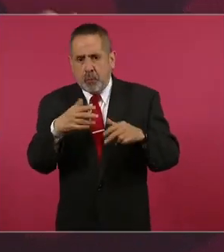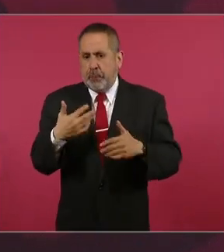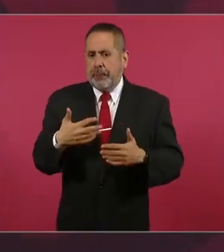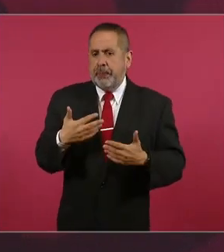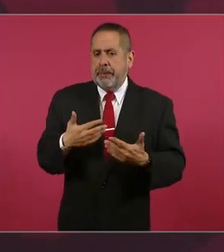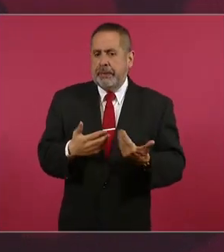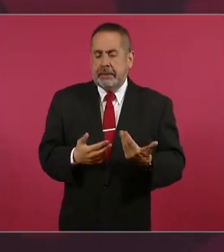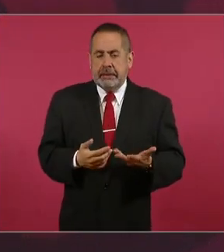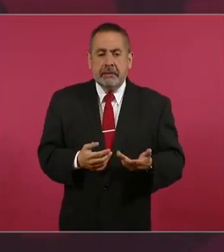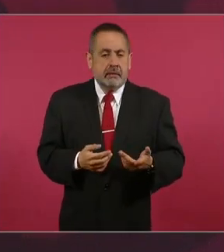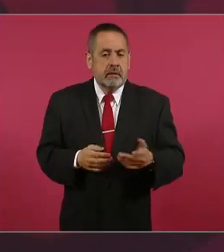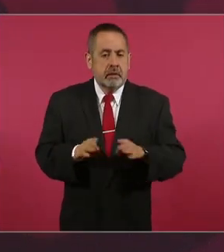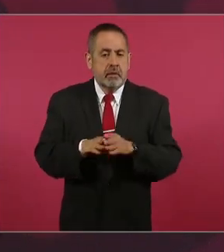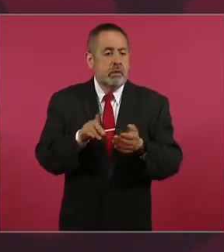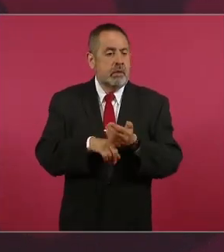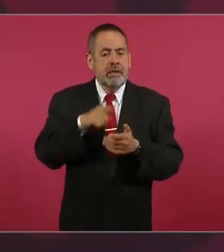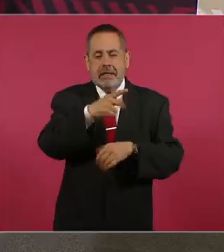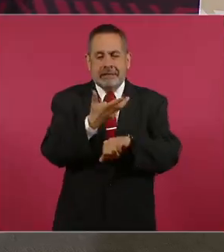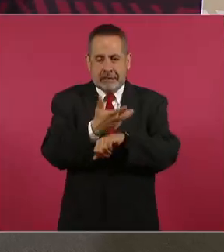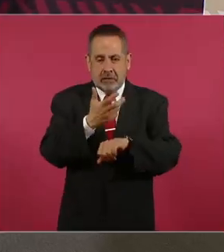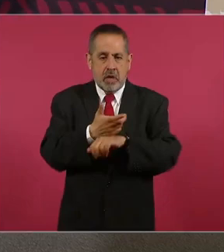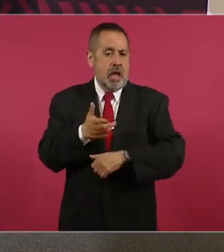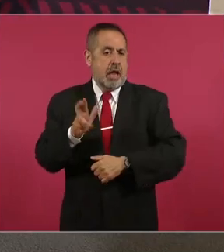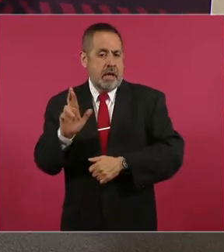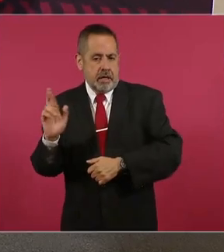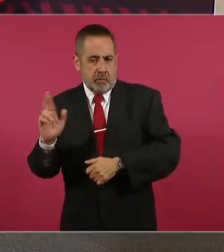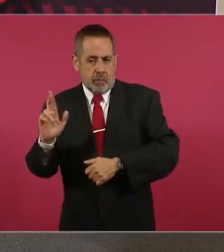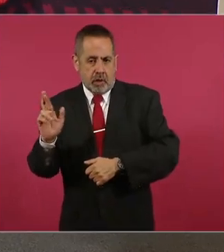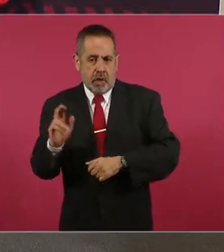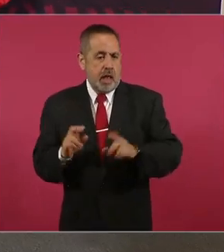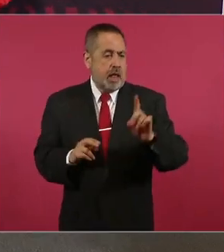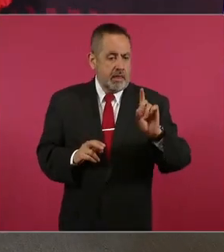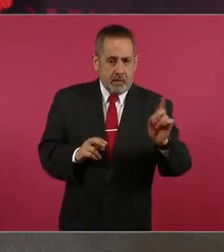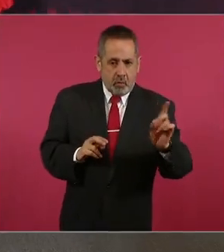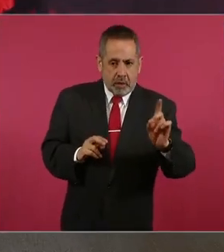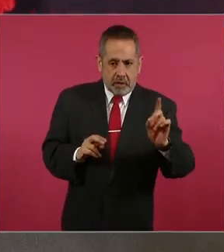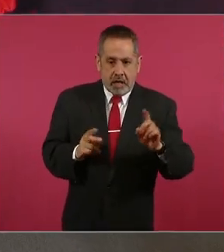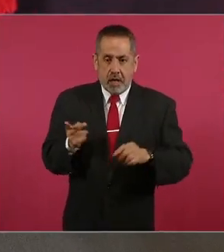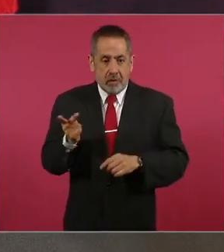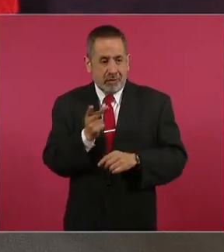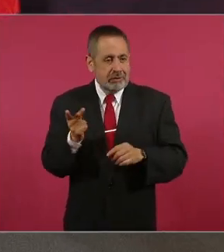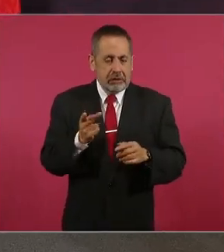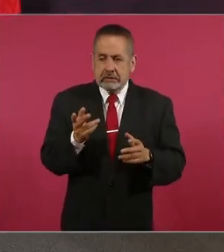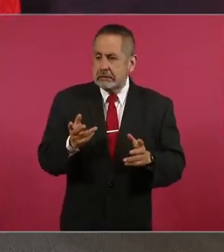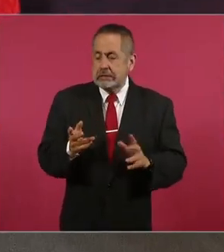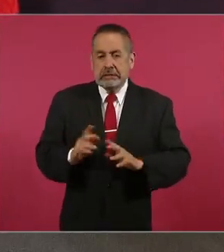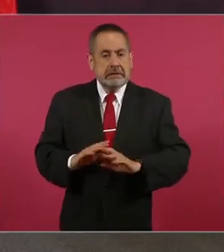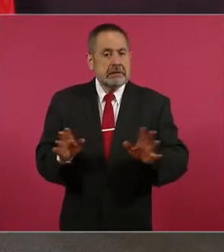cómo tanto los del Partido Republicano como los del Partido Demócrata